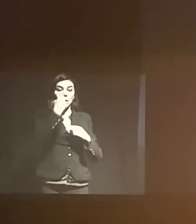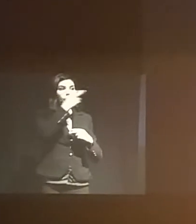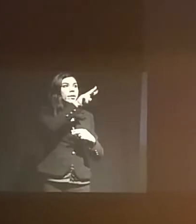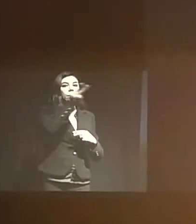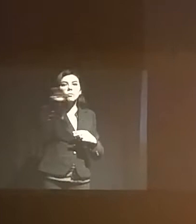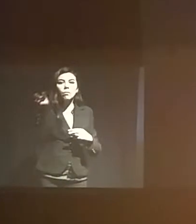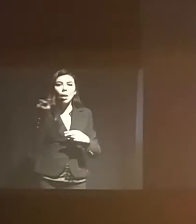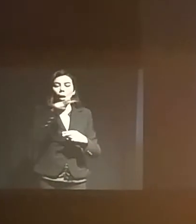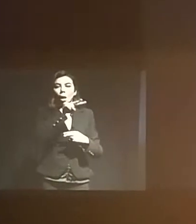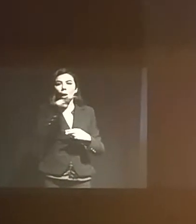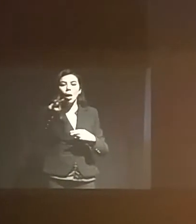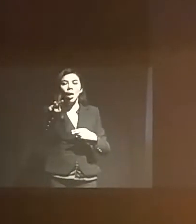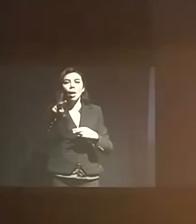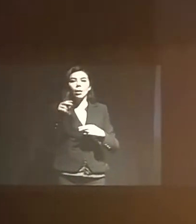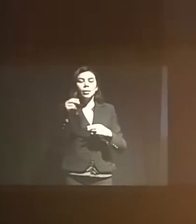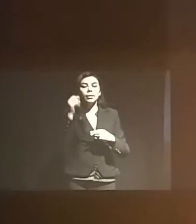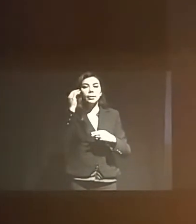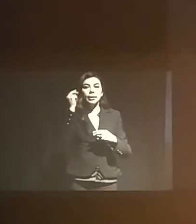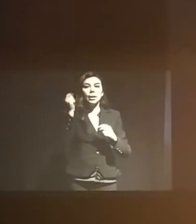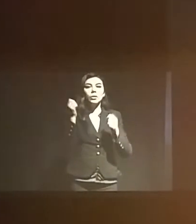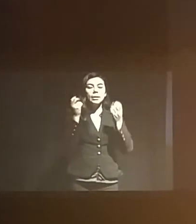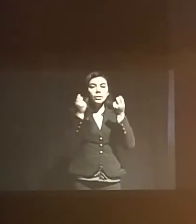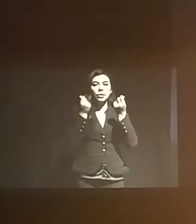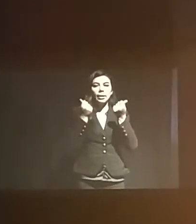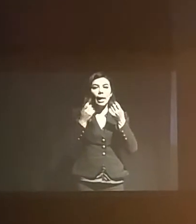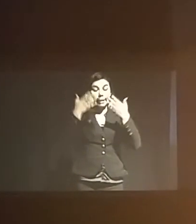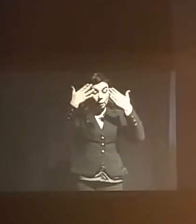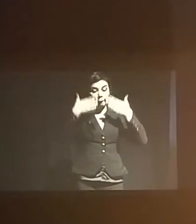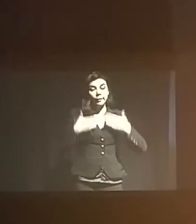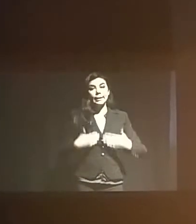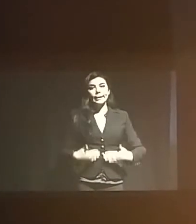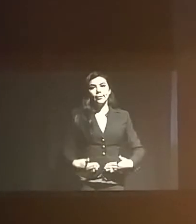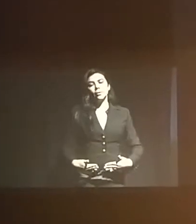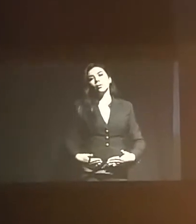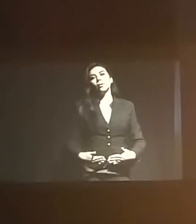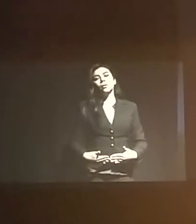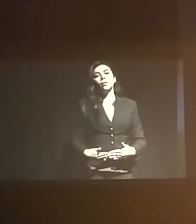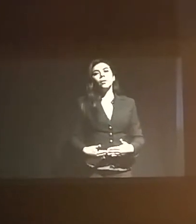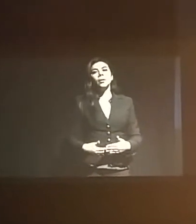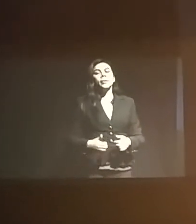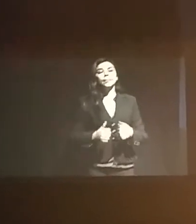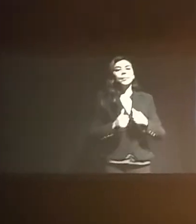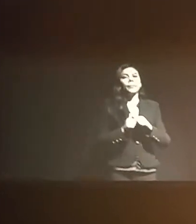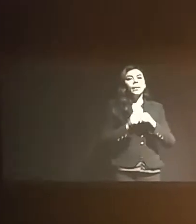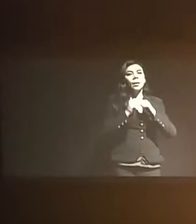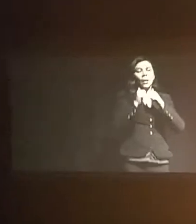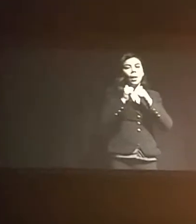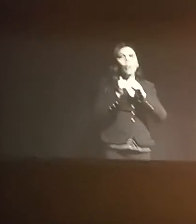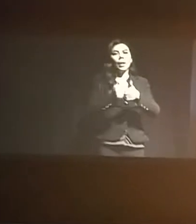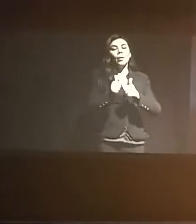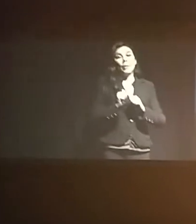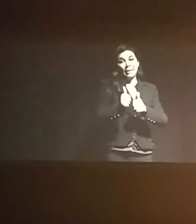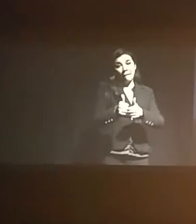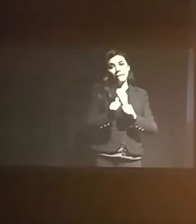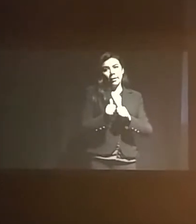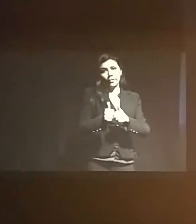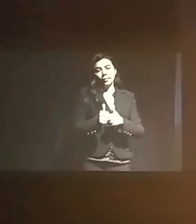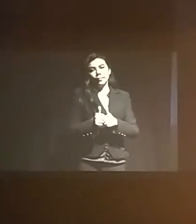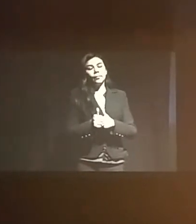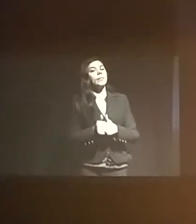visual, desde lo sensorial, desde lo físico. Es un desafío. Puede